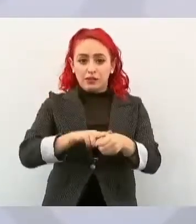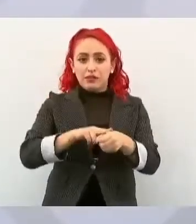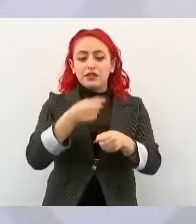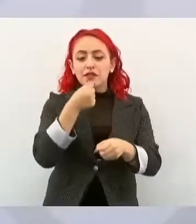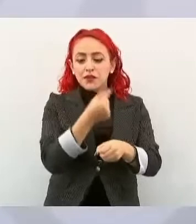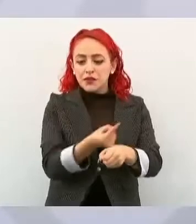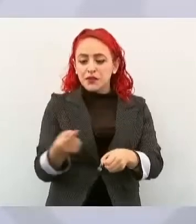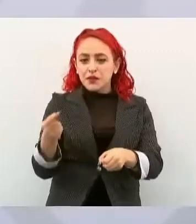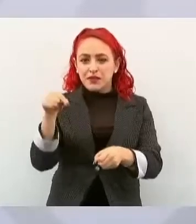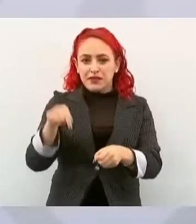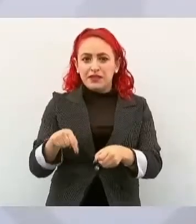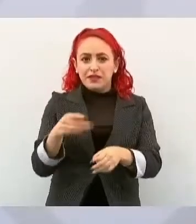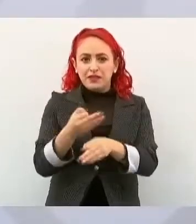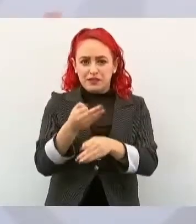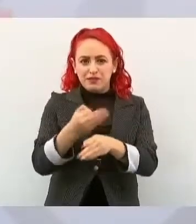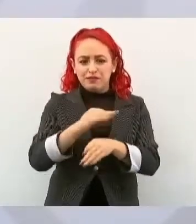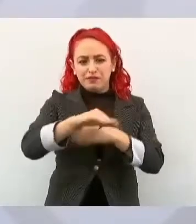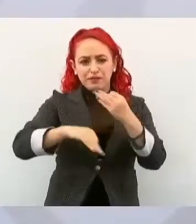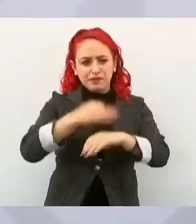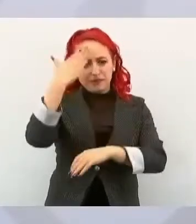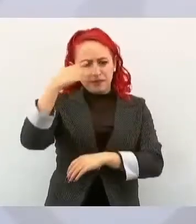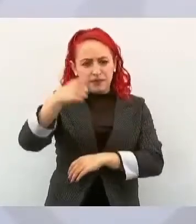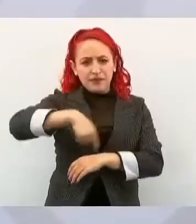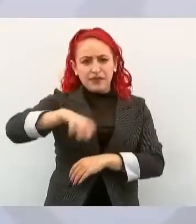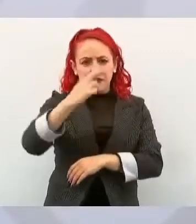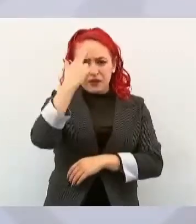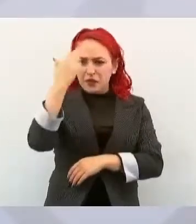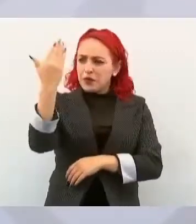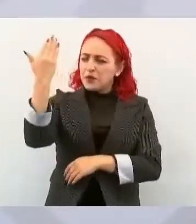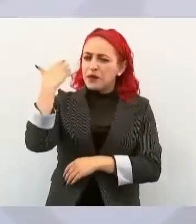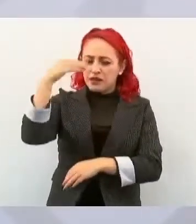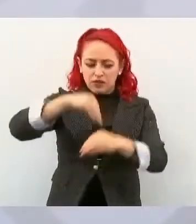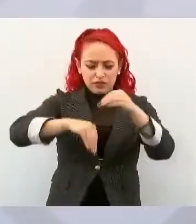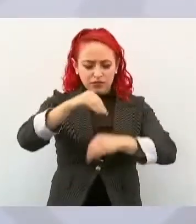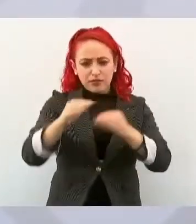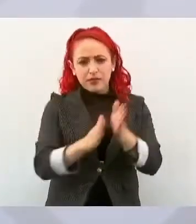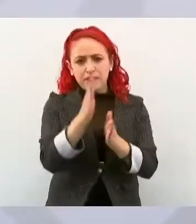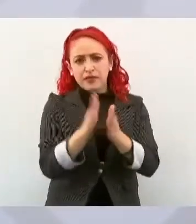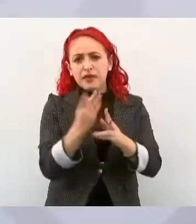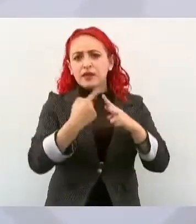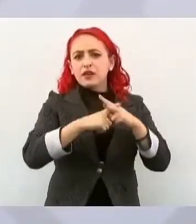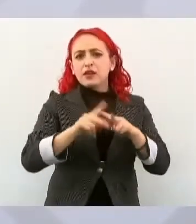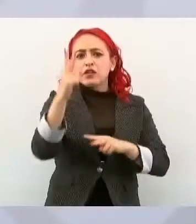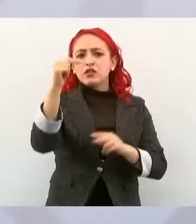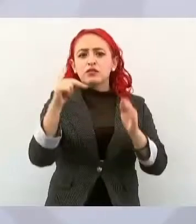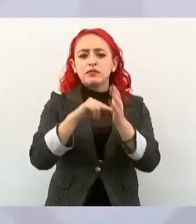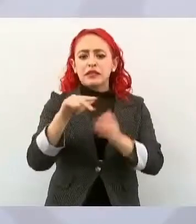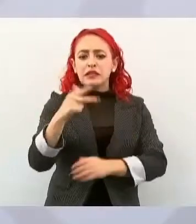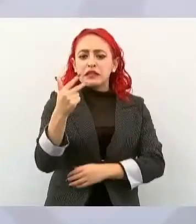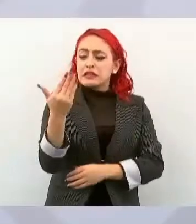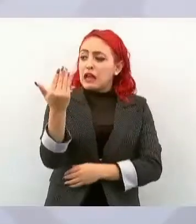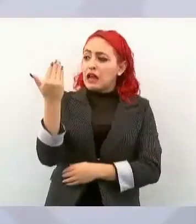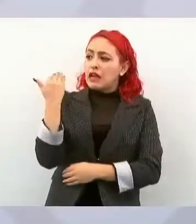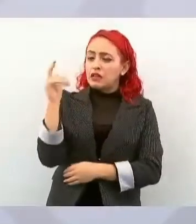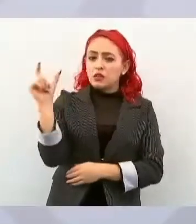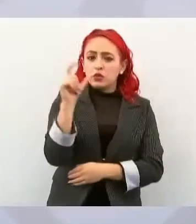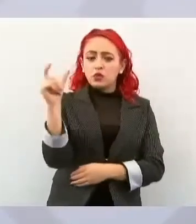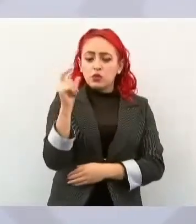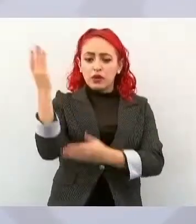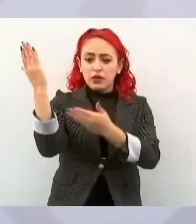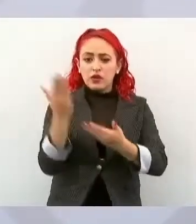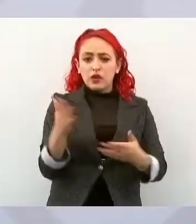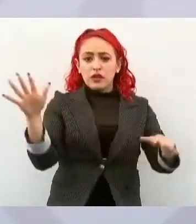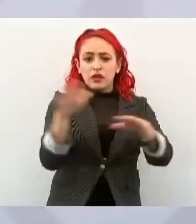Sámano, que como todos seguramente recuerdan, su construcción empezó en 2013. Cuando llegó la